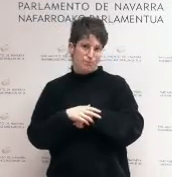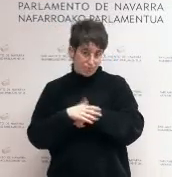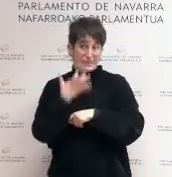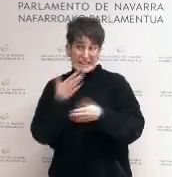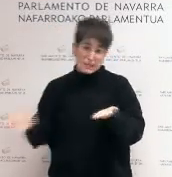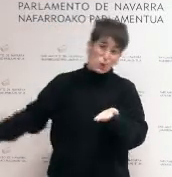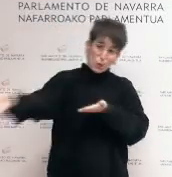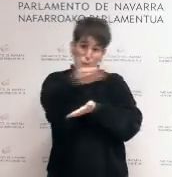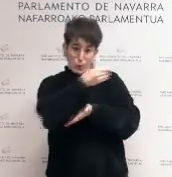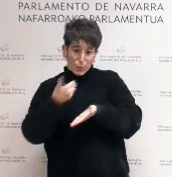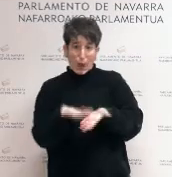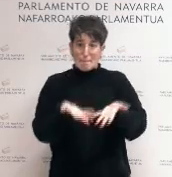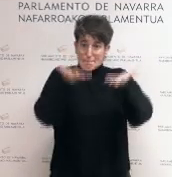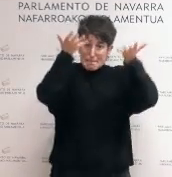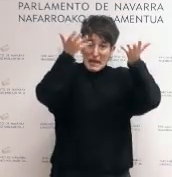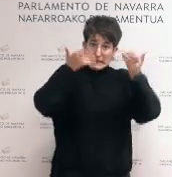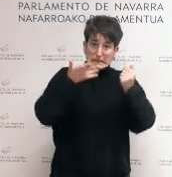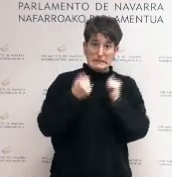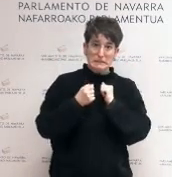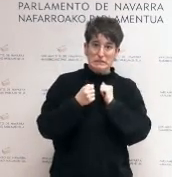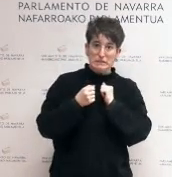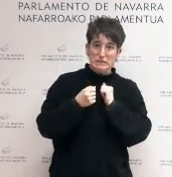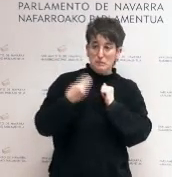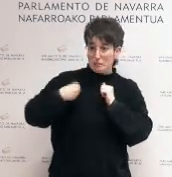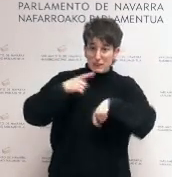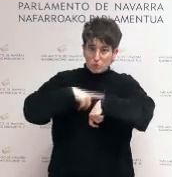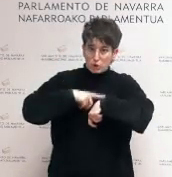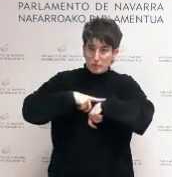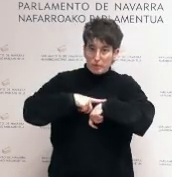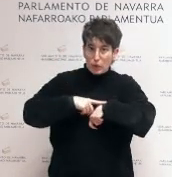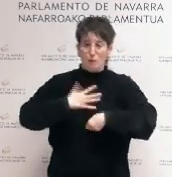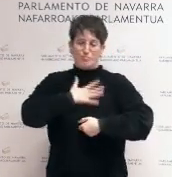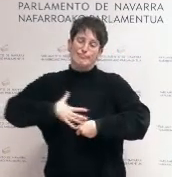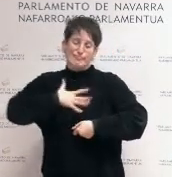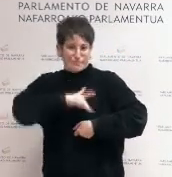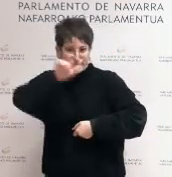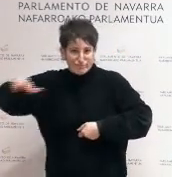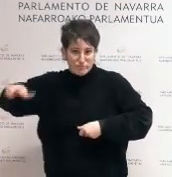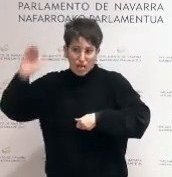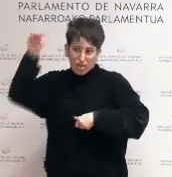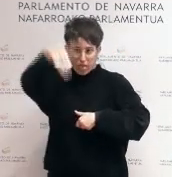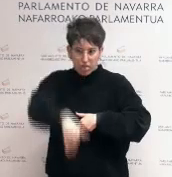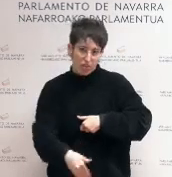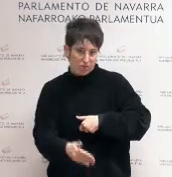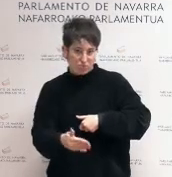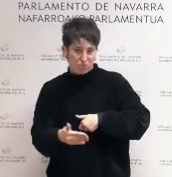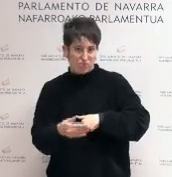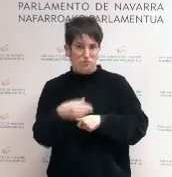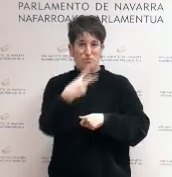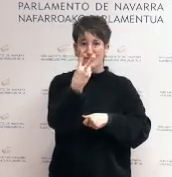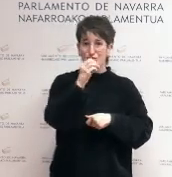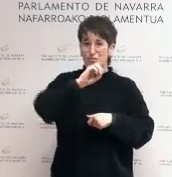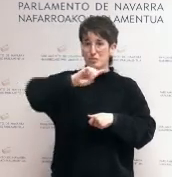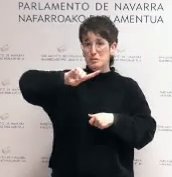recaudación, estamos comprobando cómo se deteriora el bienestar de la ciudadanía. Fuimos en 2015